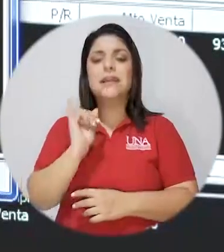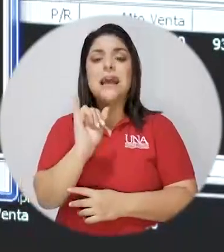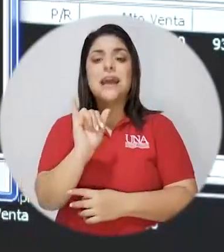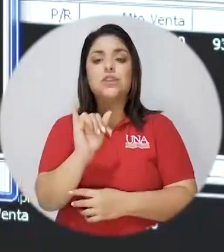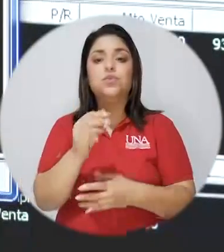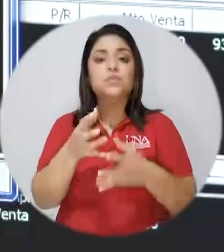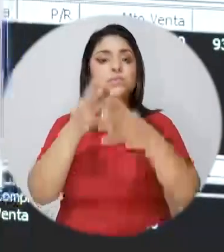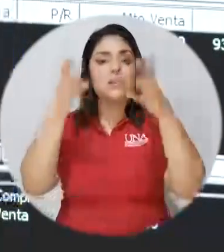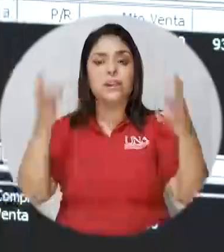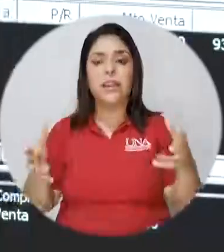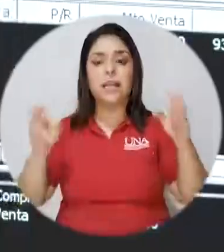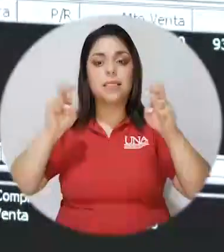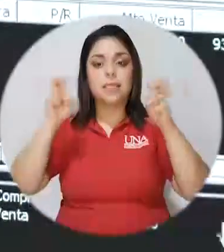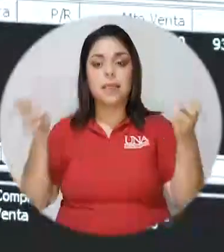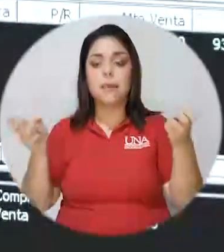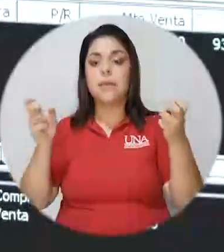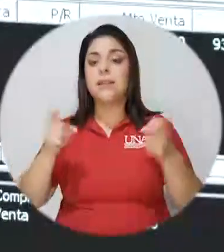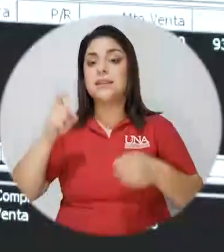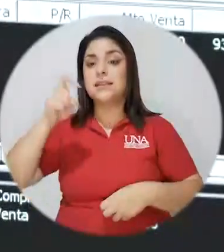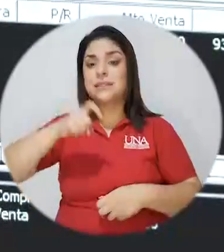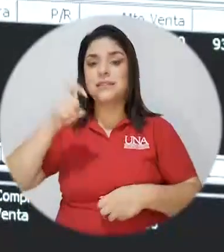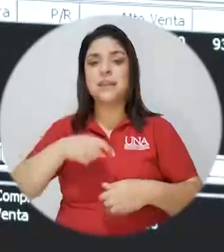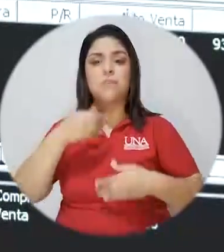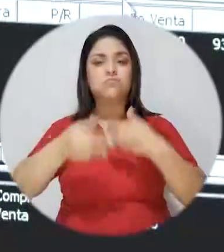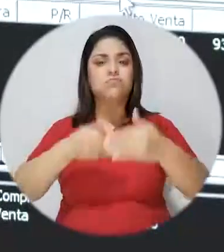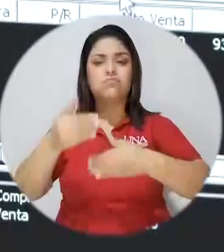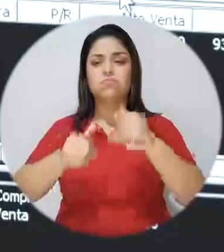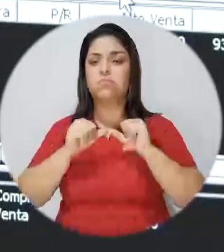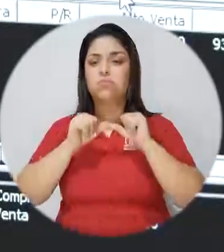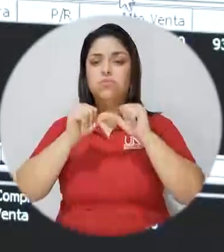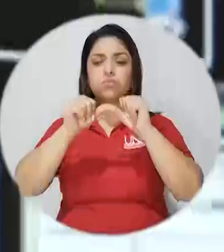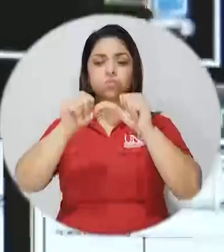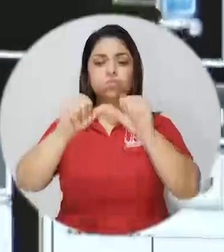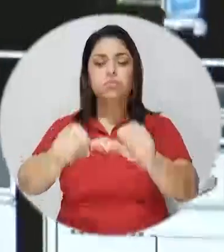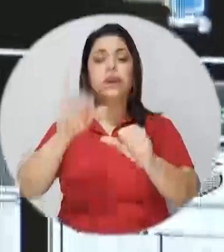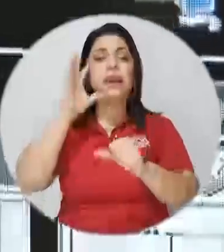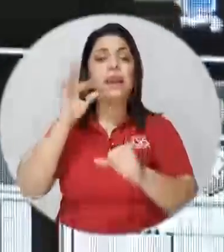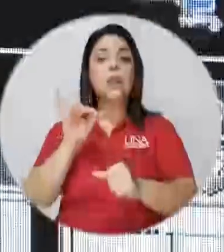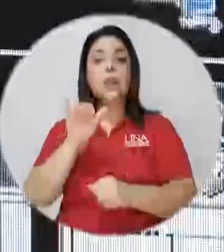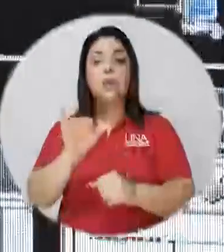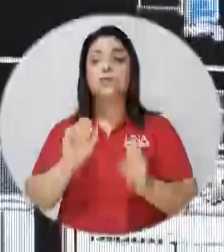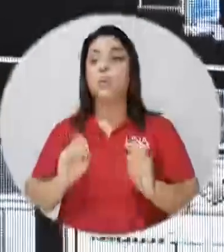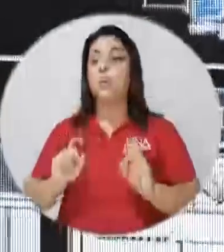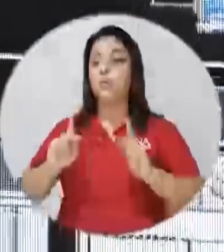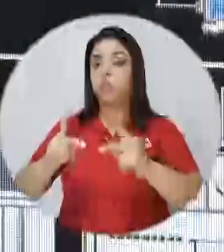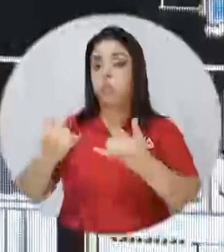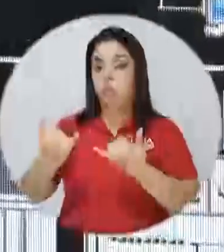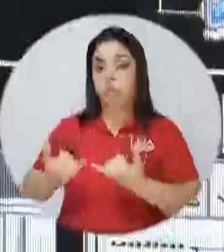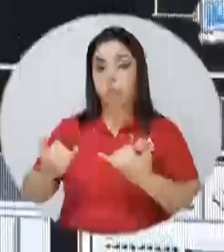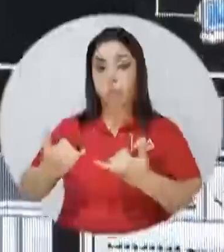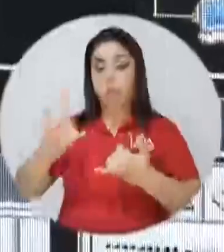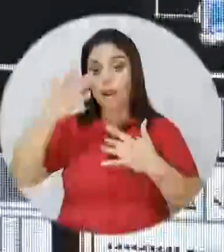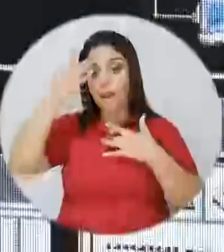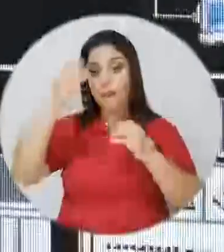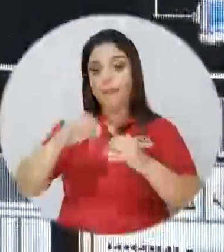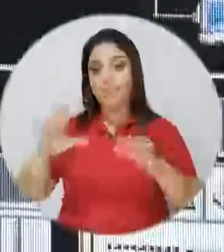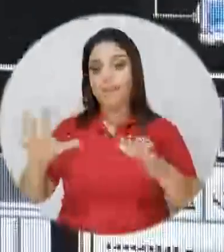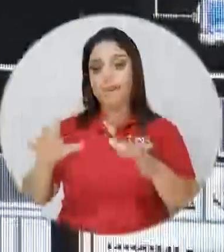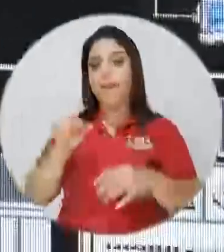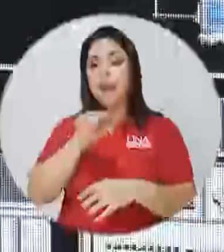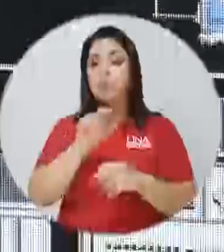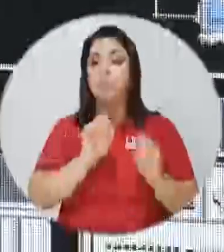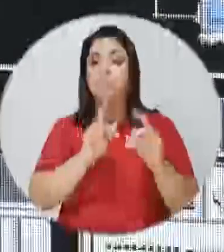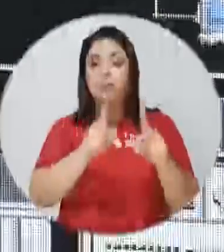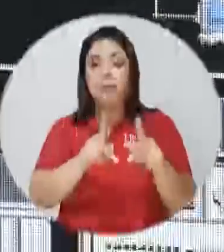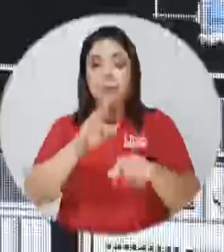una gran área que requiere, y desde ese punto de vista yo veo que es una oportunidad todo lo que está pasando con el tema de la pandemia.